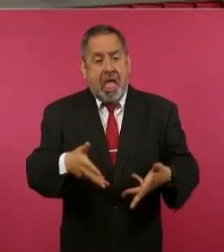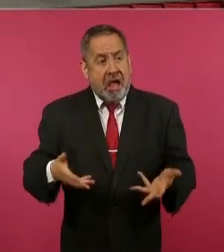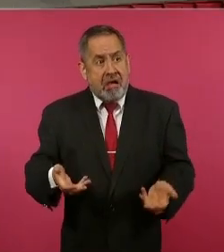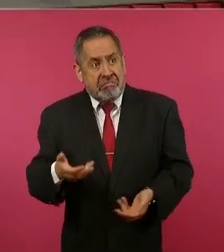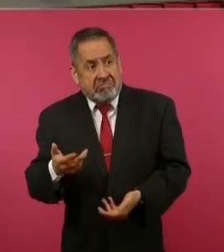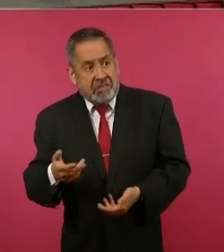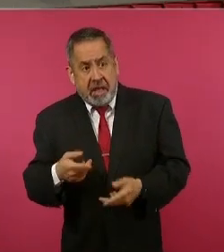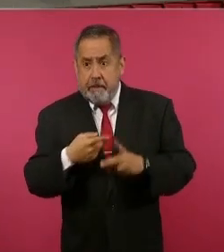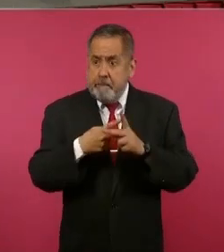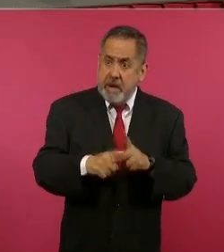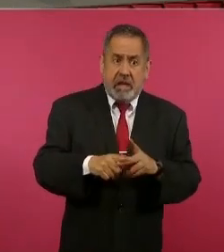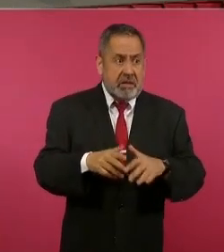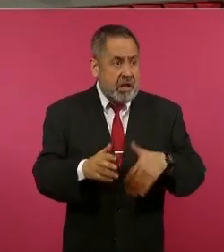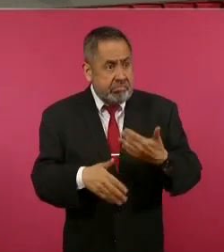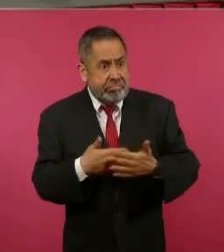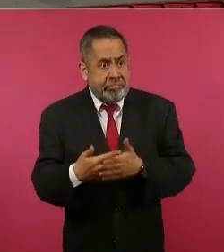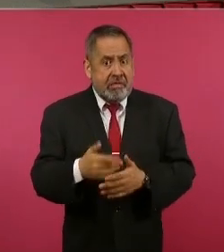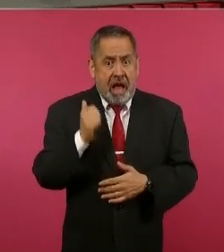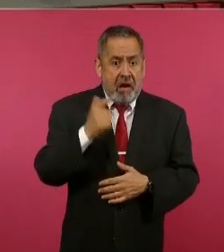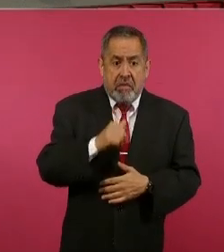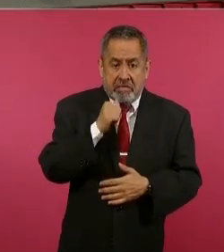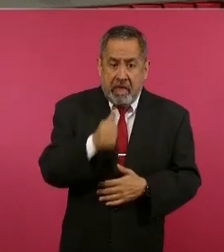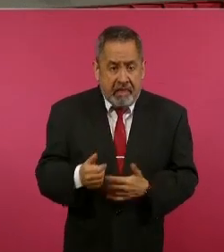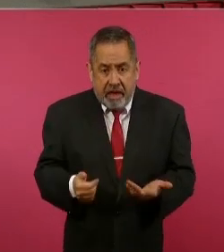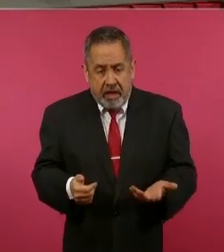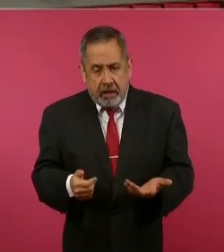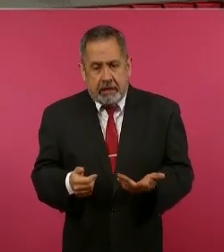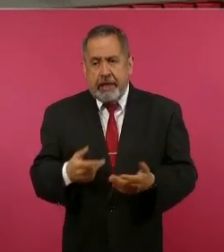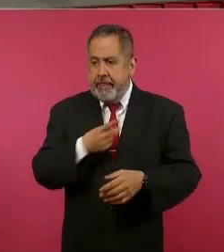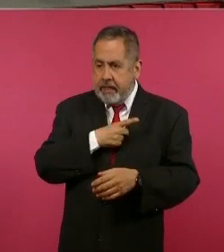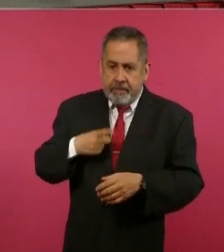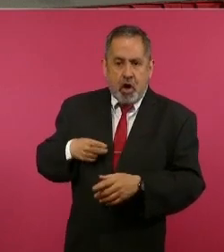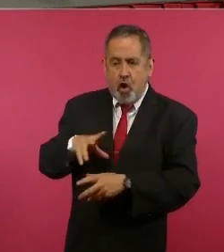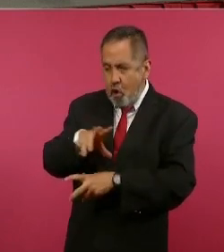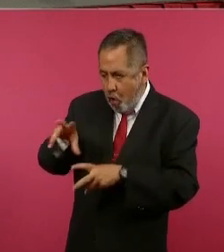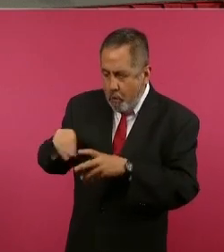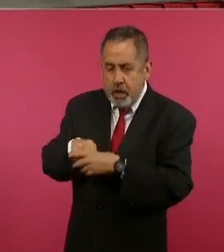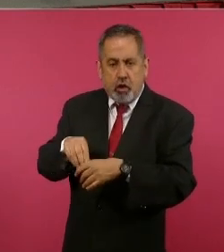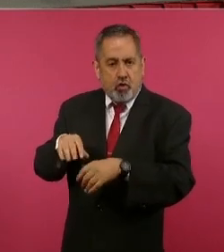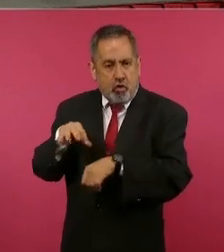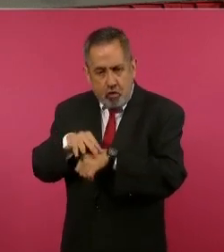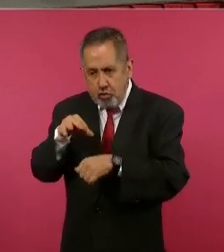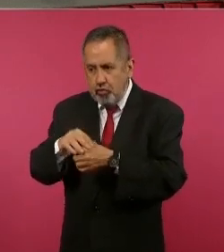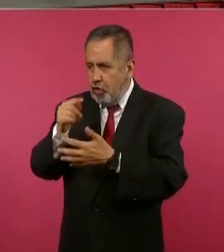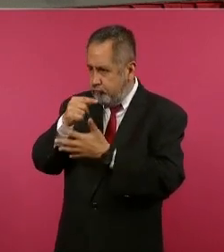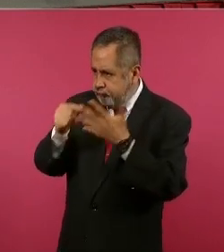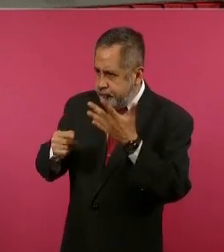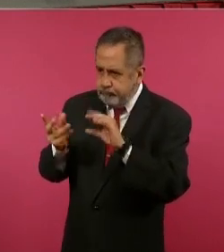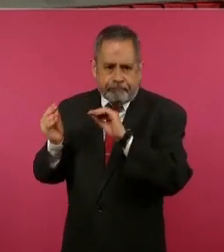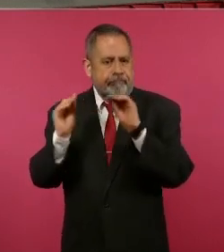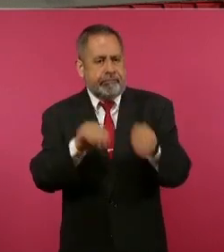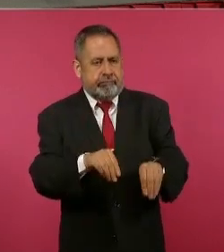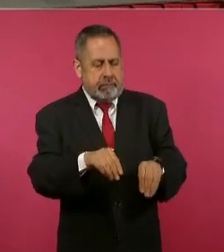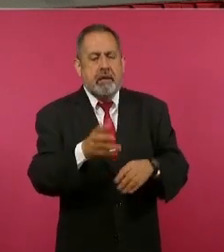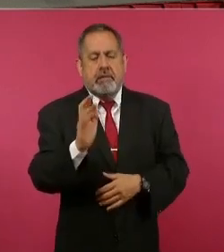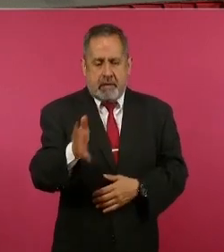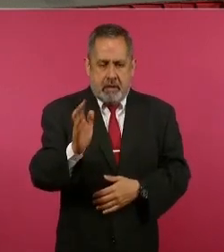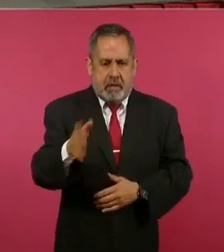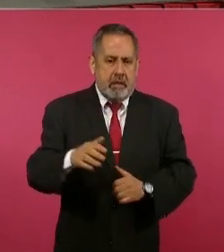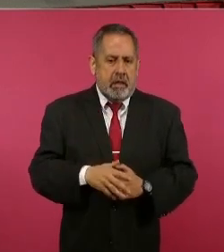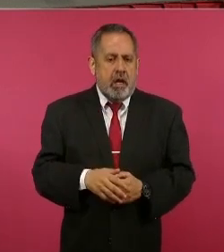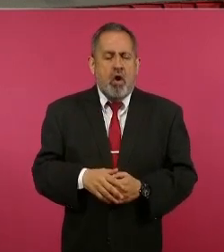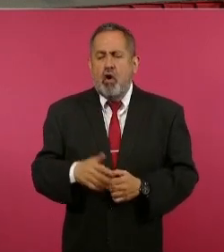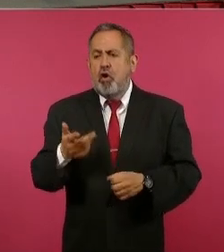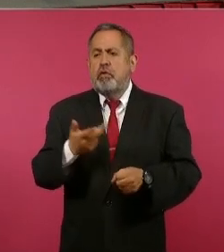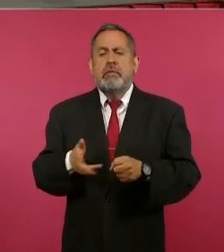nunca se puso énfasis en que tuvieran plantillas completas, pues funcionen realmente como hospitales. Estamos hablando de